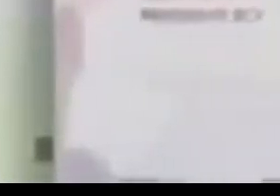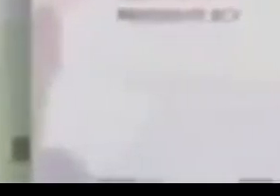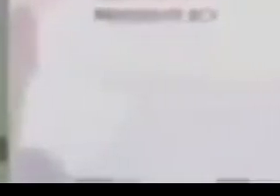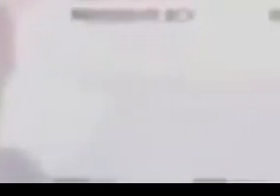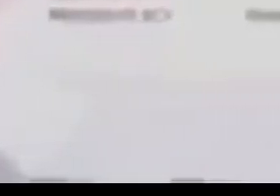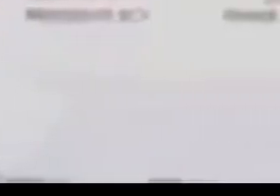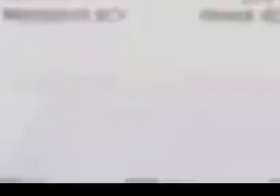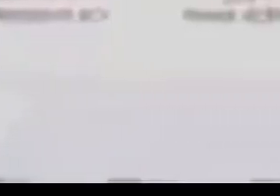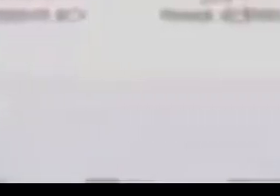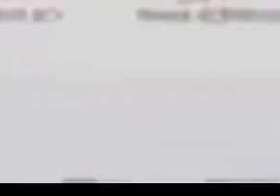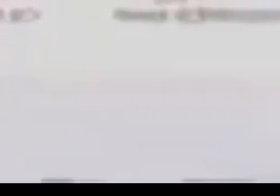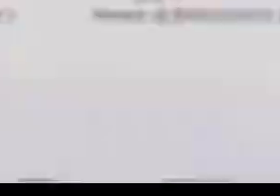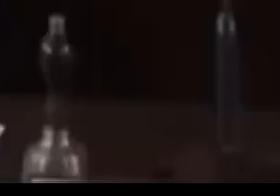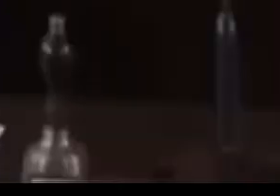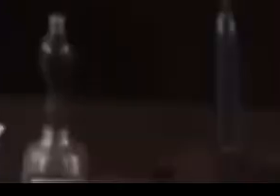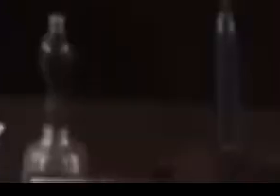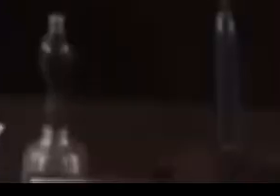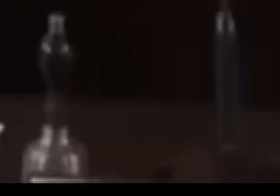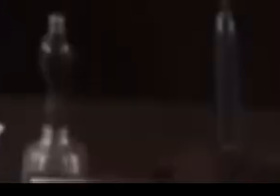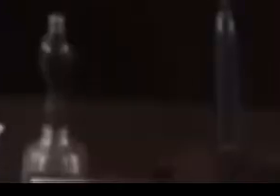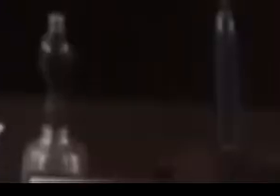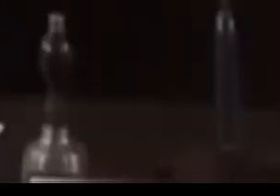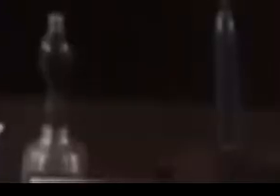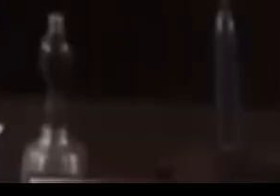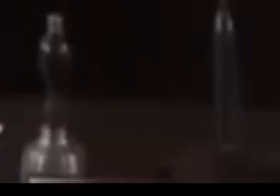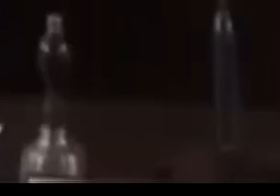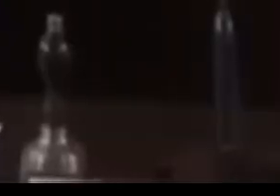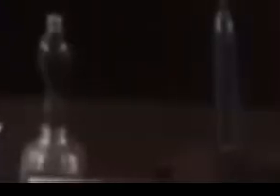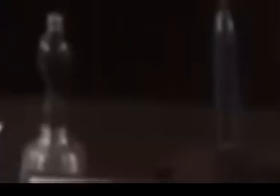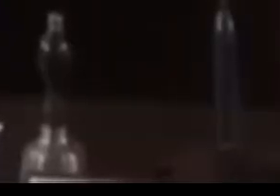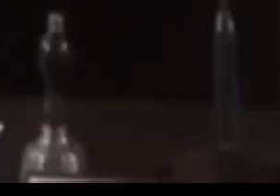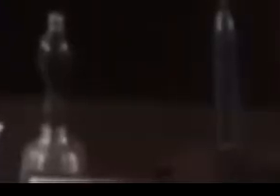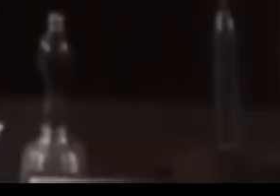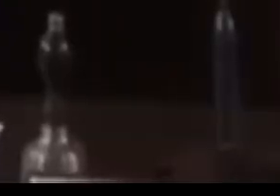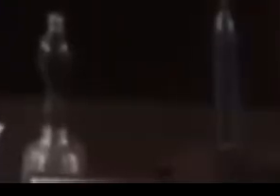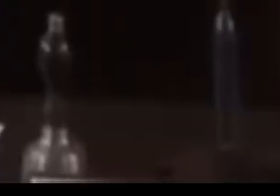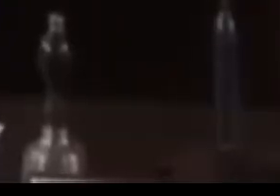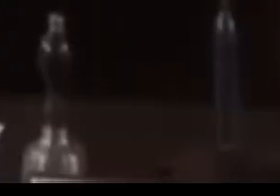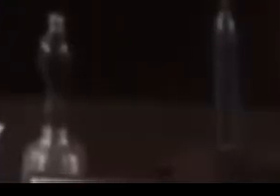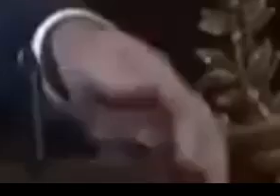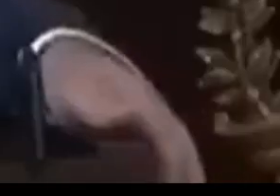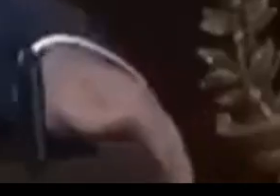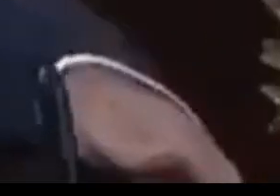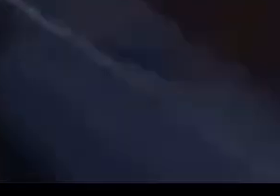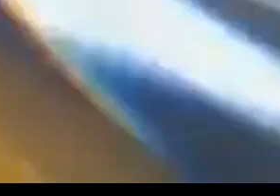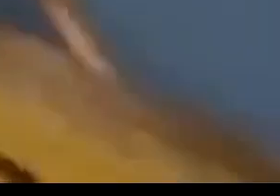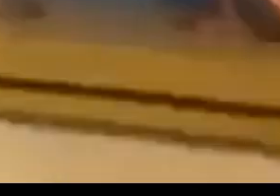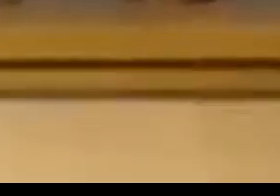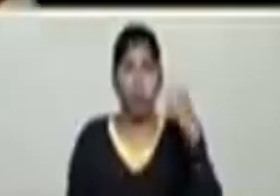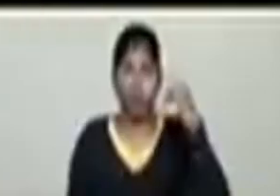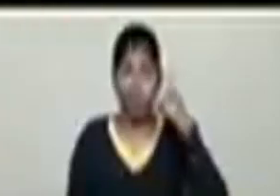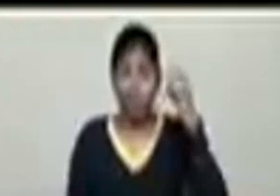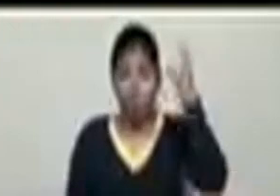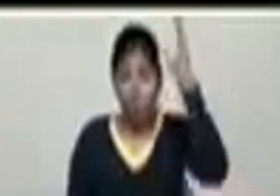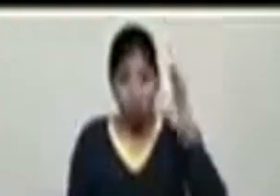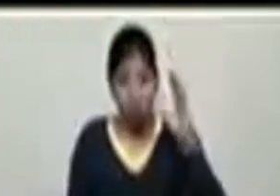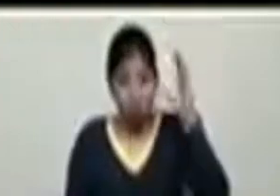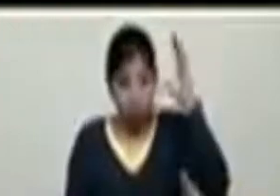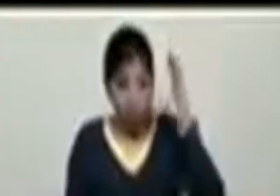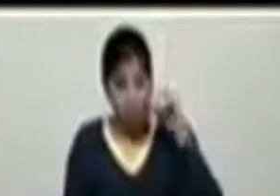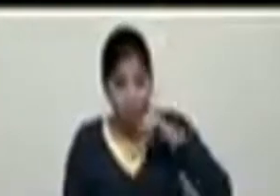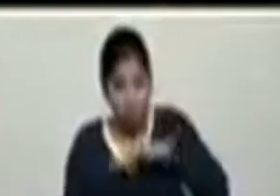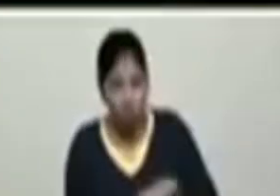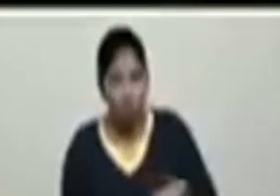y esto es un desastre económico es una noticia bastante importante urgente y se necesita que la compartan ya que han asegurado señores que para este 2023